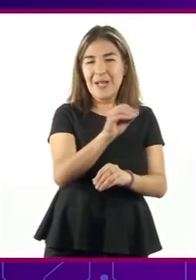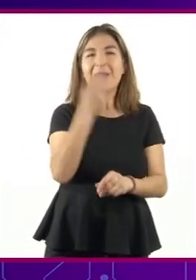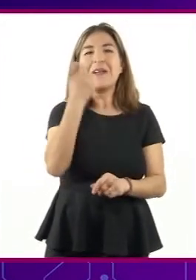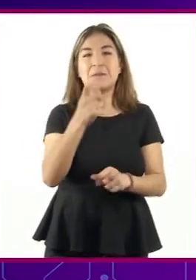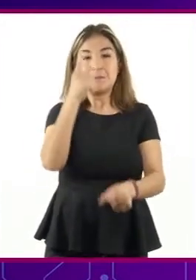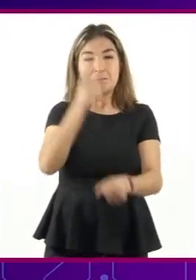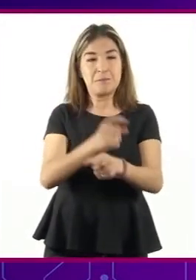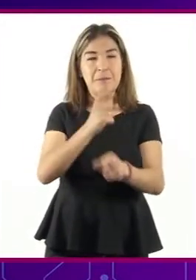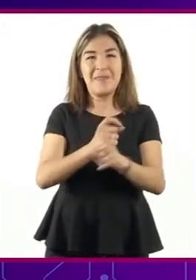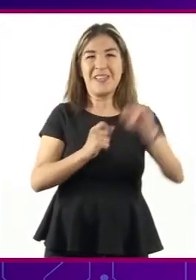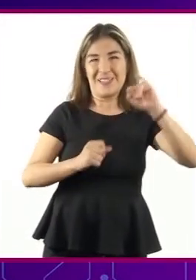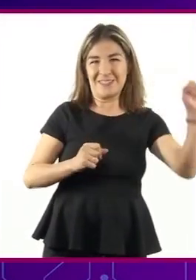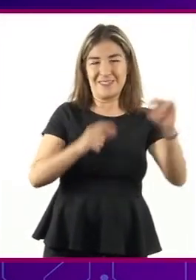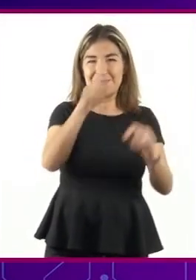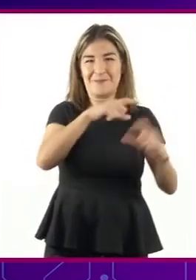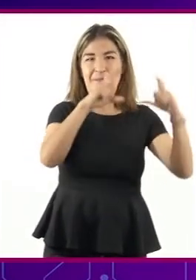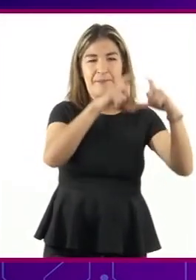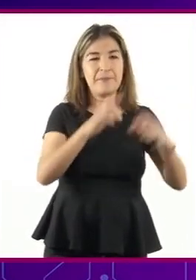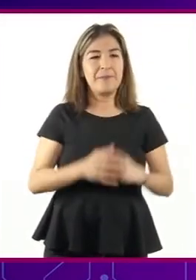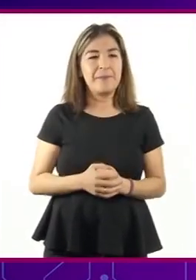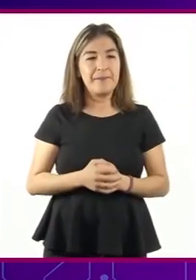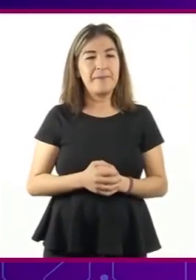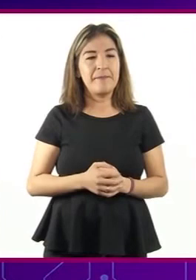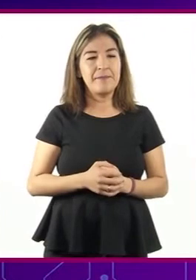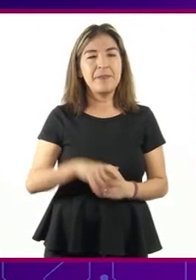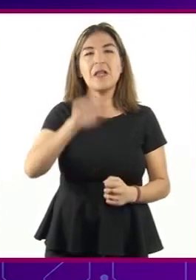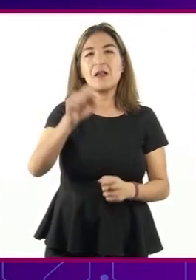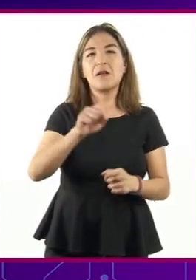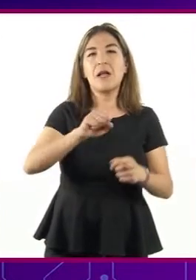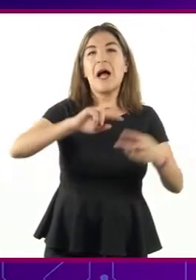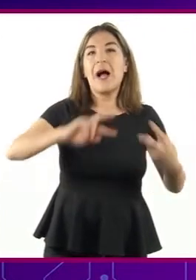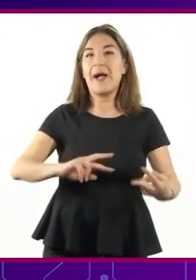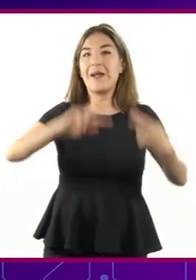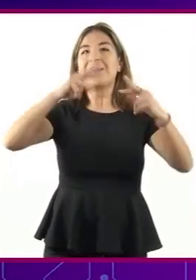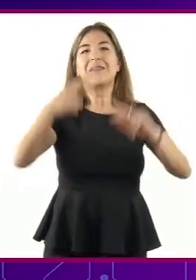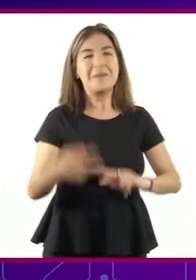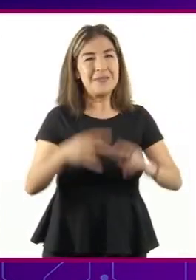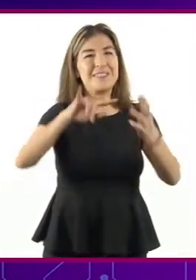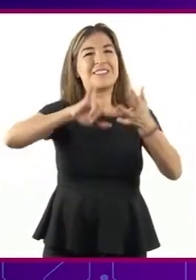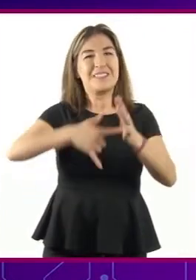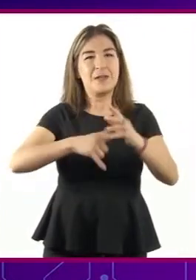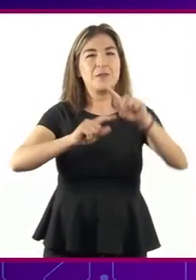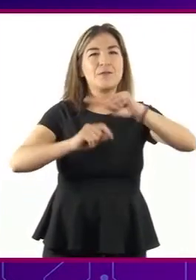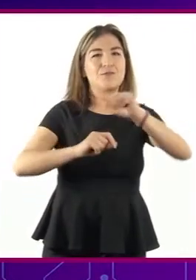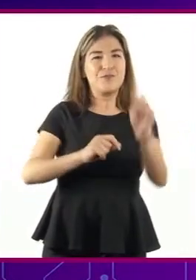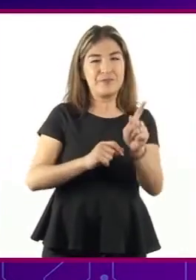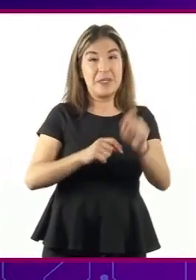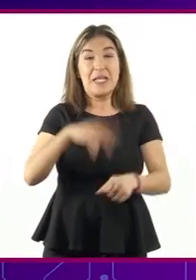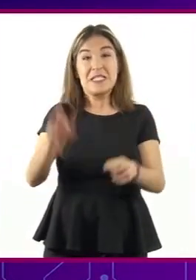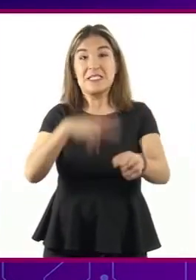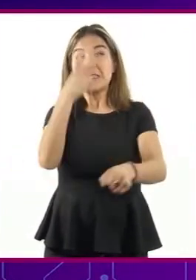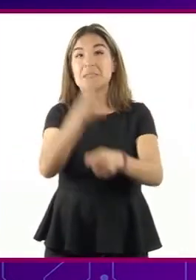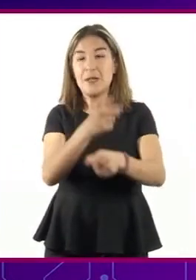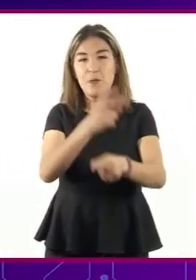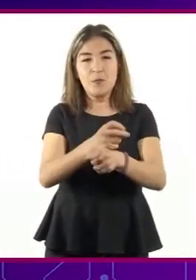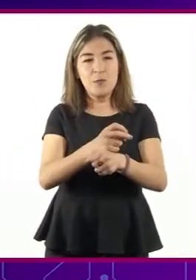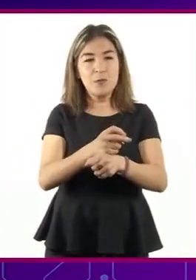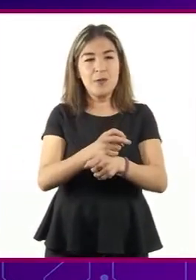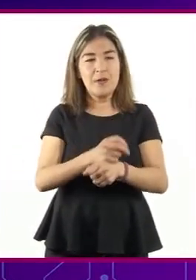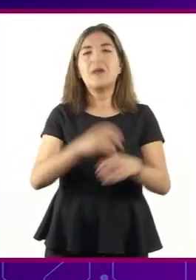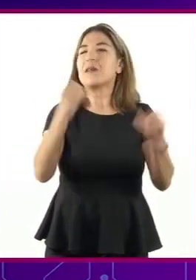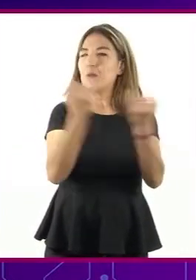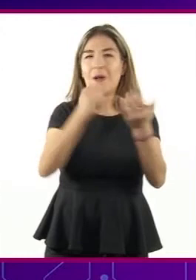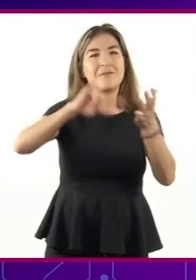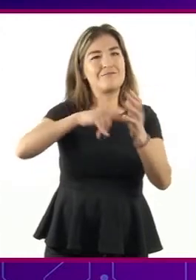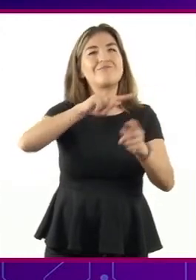primer círculo de la izquierda, la manecilla se mueve en sentido contrario a las del reloj, pero en el segundo círculo sigue el sentido del